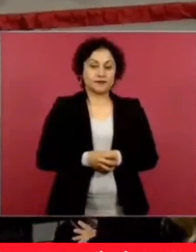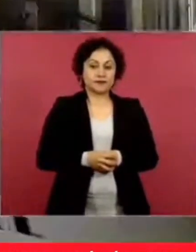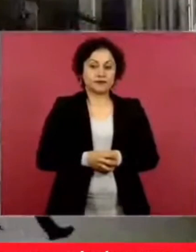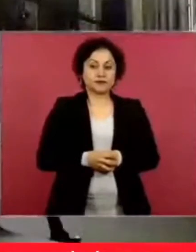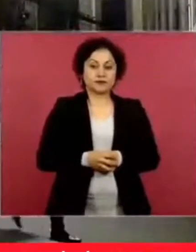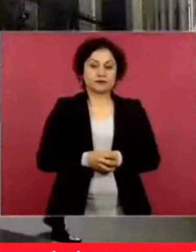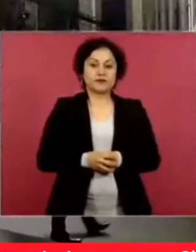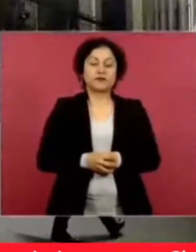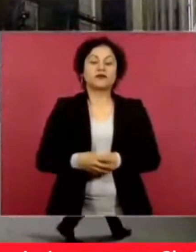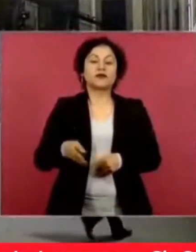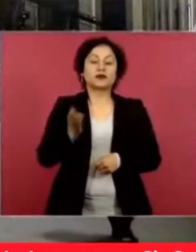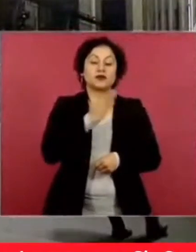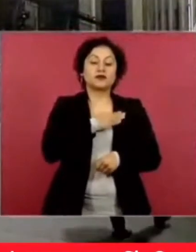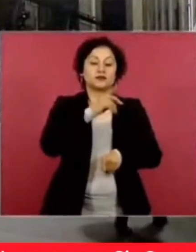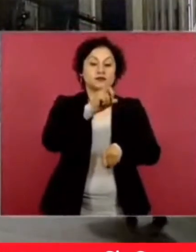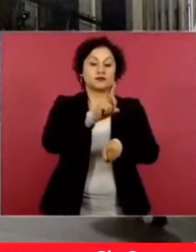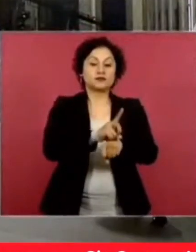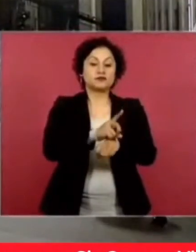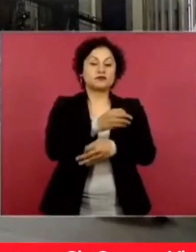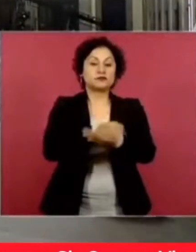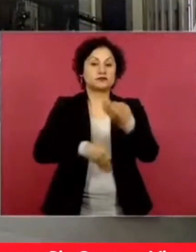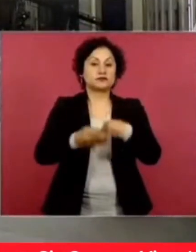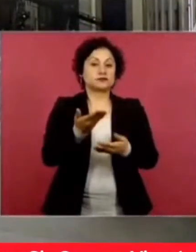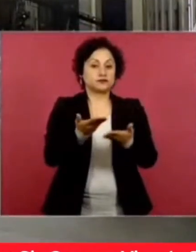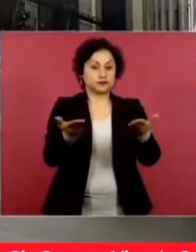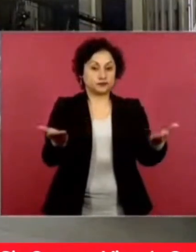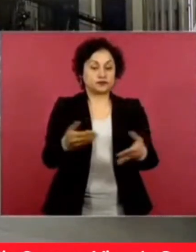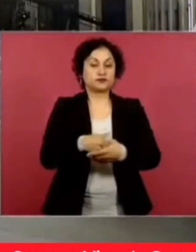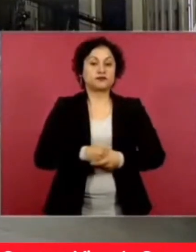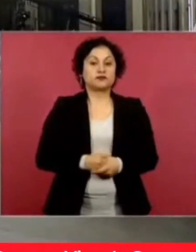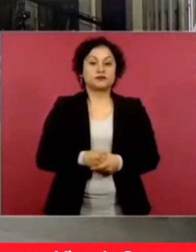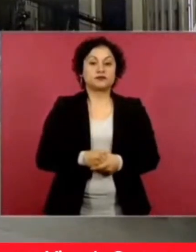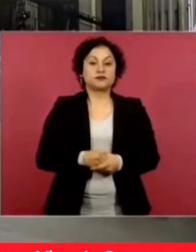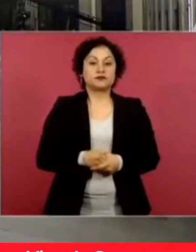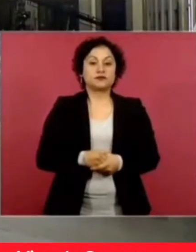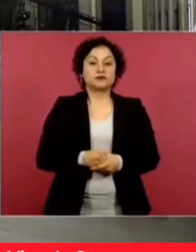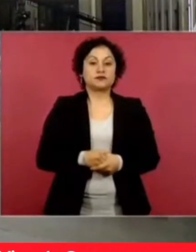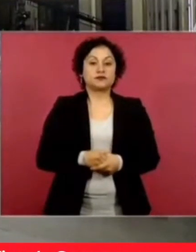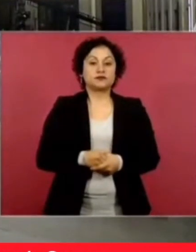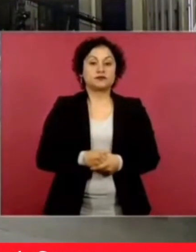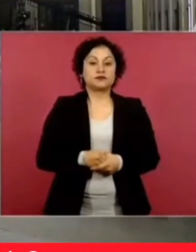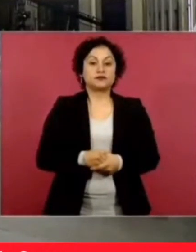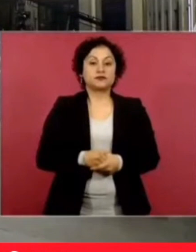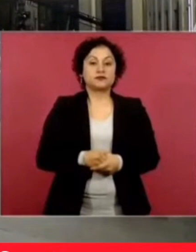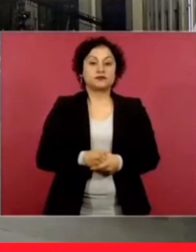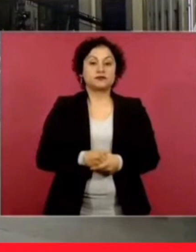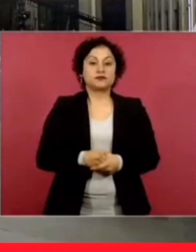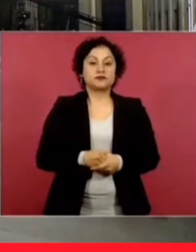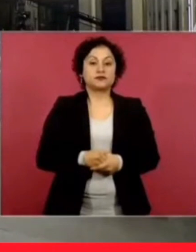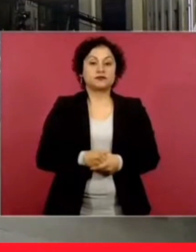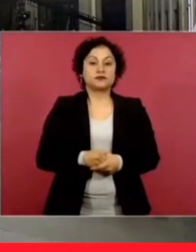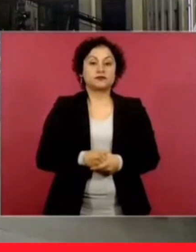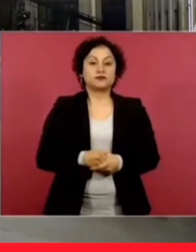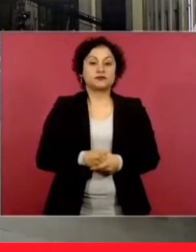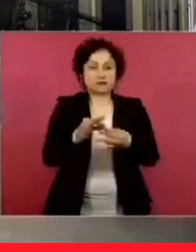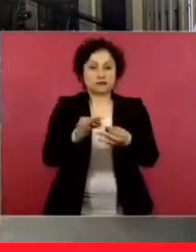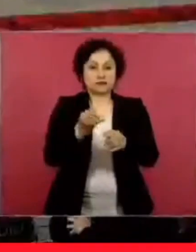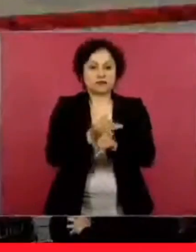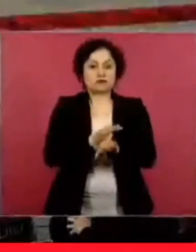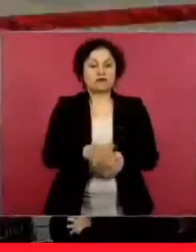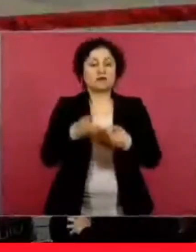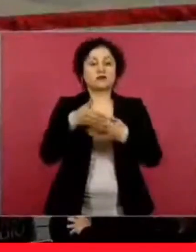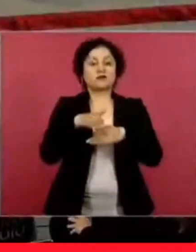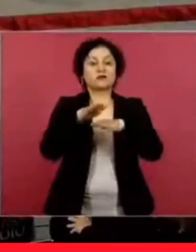Muy buenos días a todas y a todos la Secretaría de la Defensa Nacional informa a ustedes los avances del